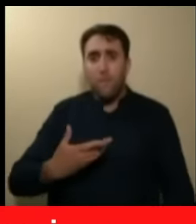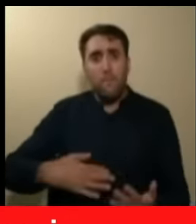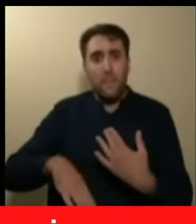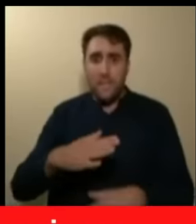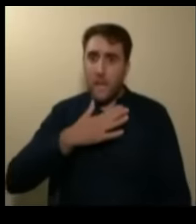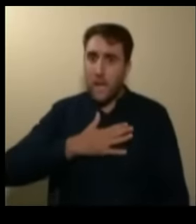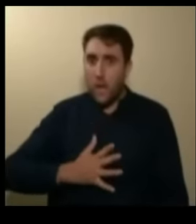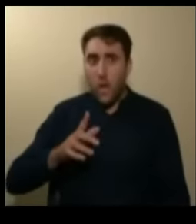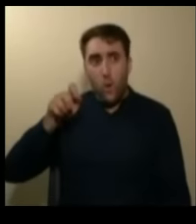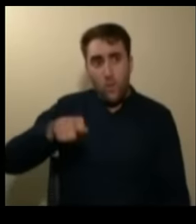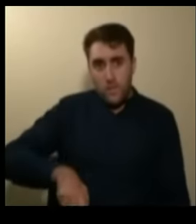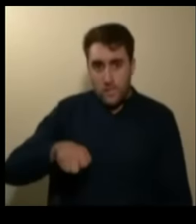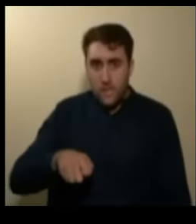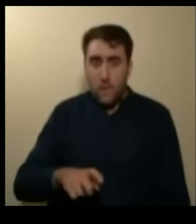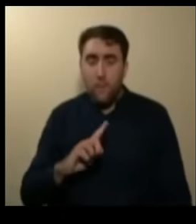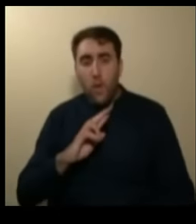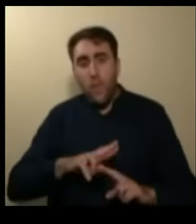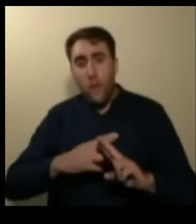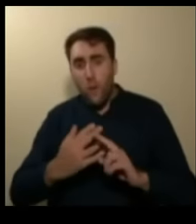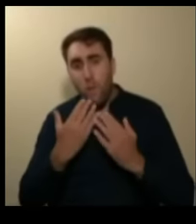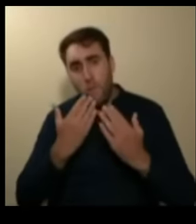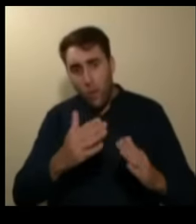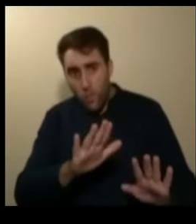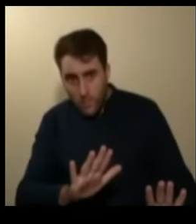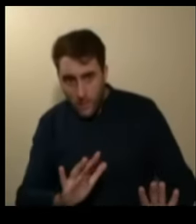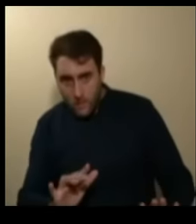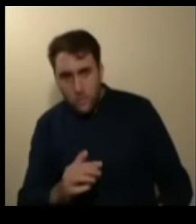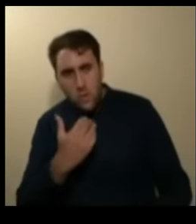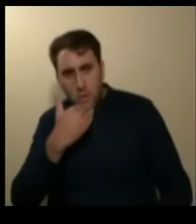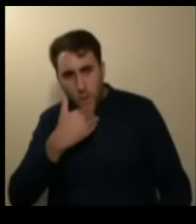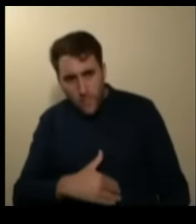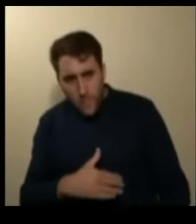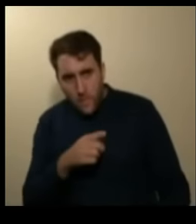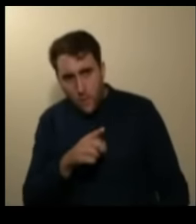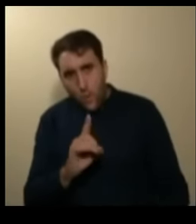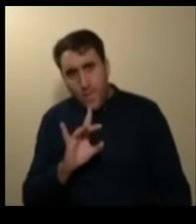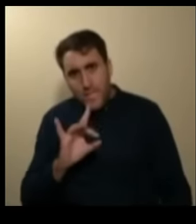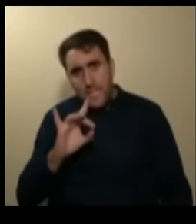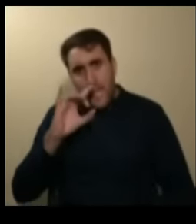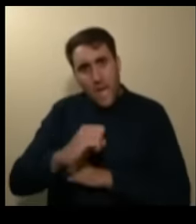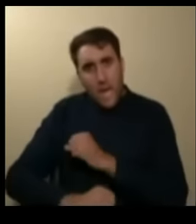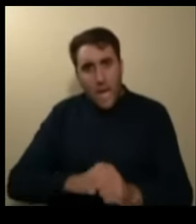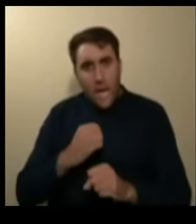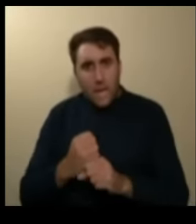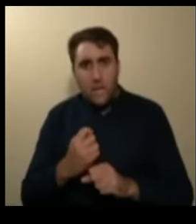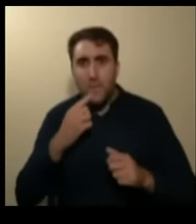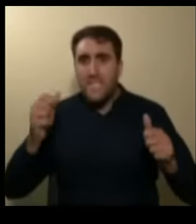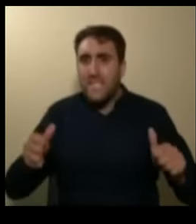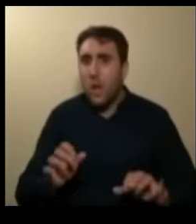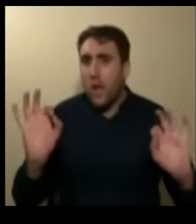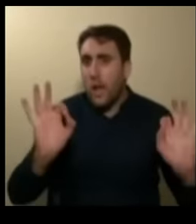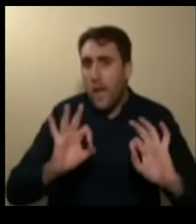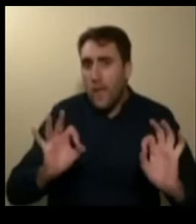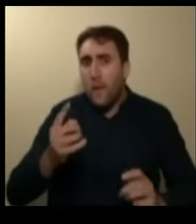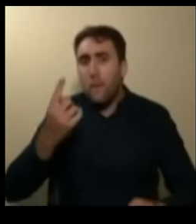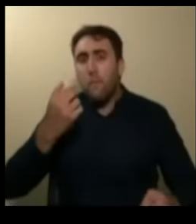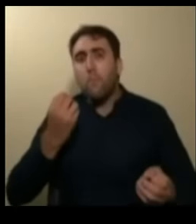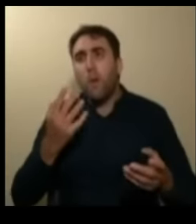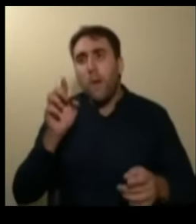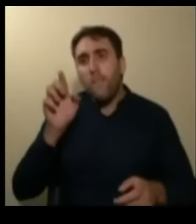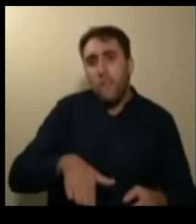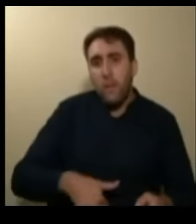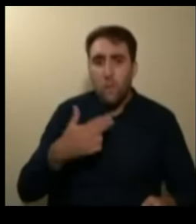respecto. E insisto con la pregunta de hace un momento, yo no entiendo cómo durante 15 años estas cosas no se hicieron y hoy tenemos un grave problema